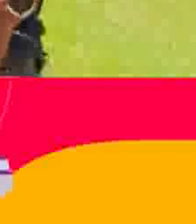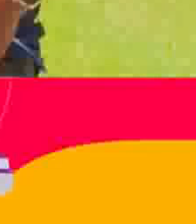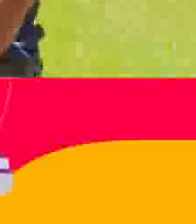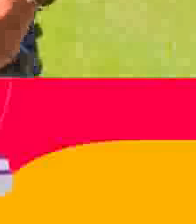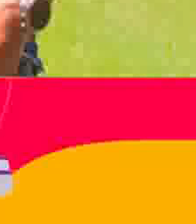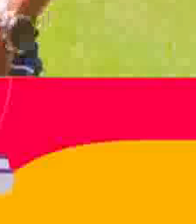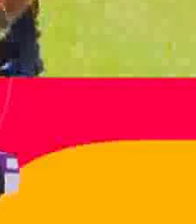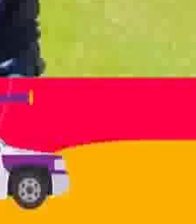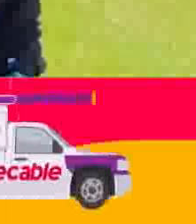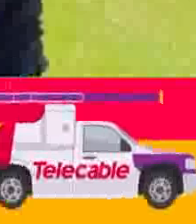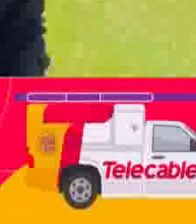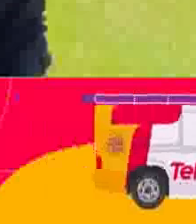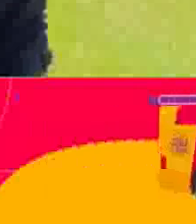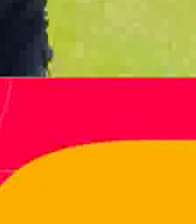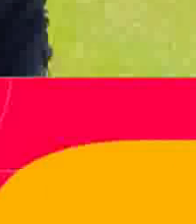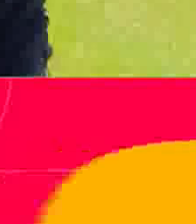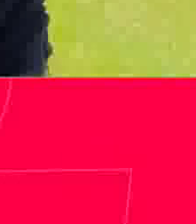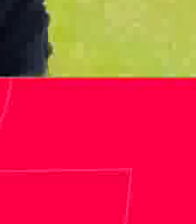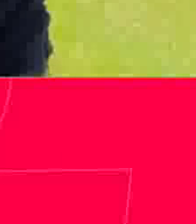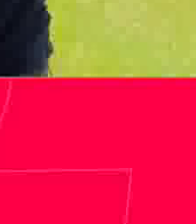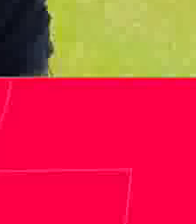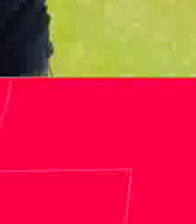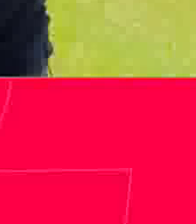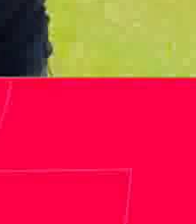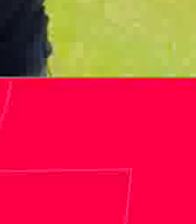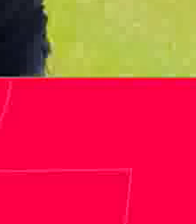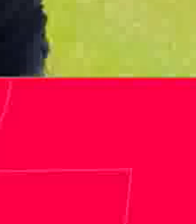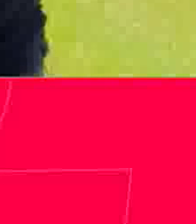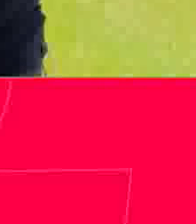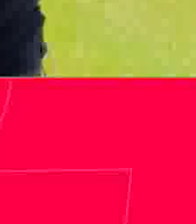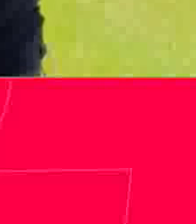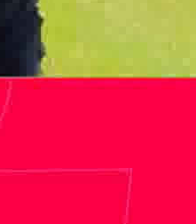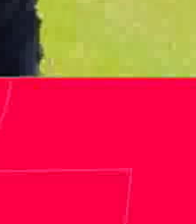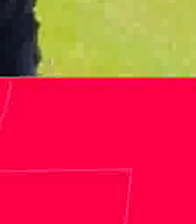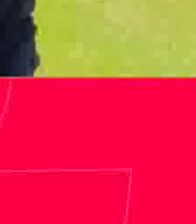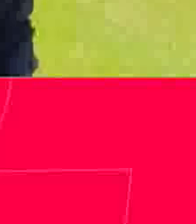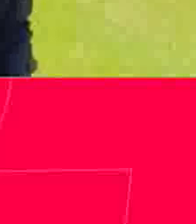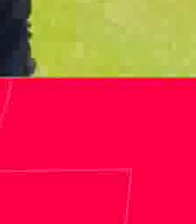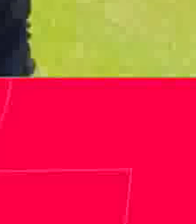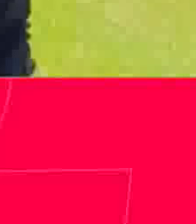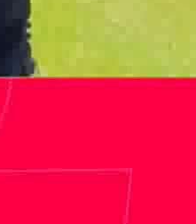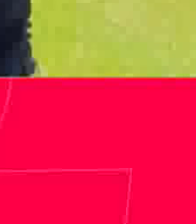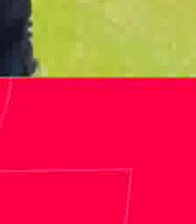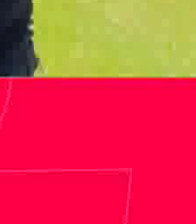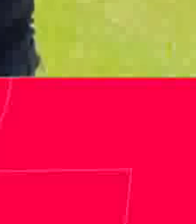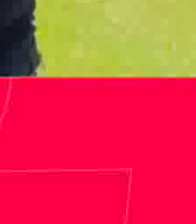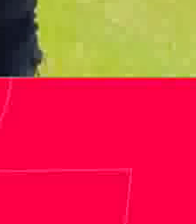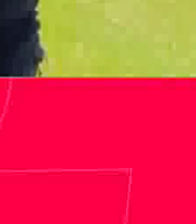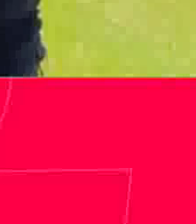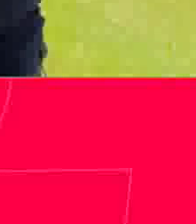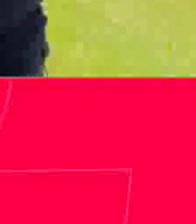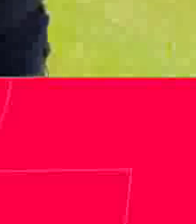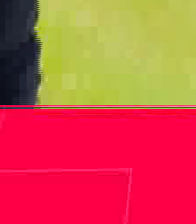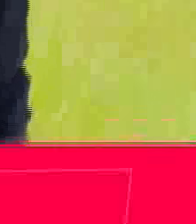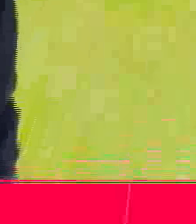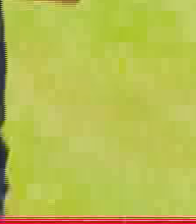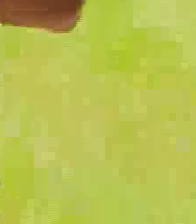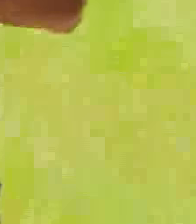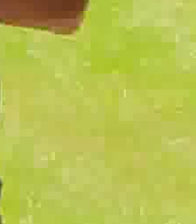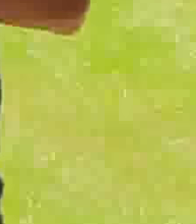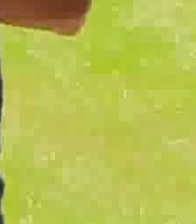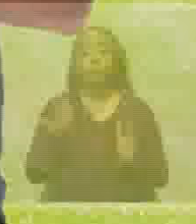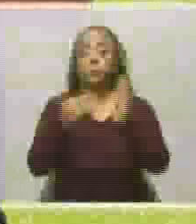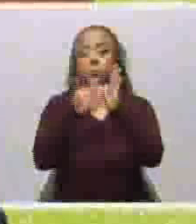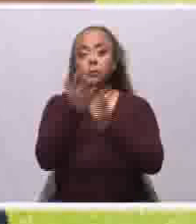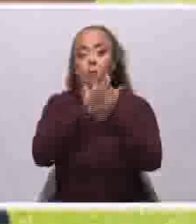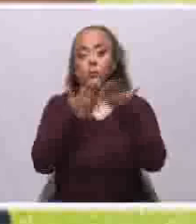de Telecable ahí estaba José Ramírez y voy a repetir algunas